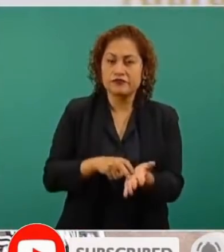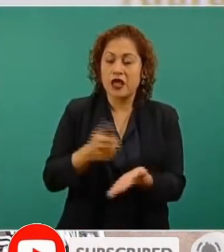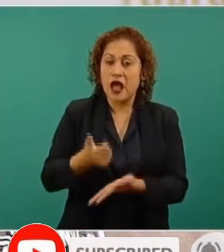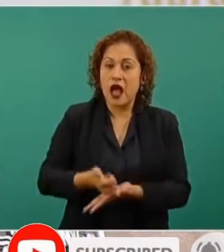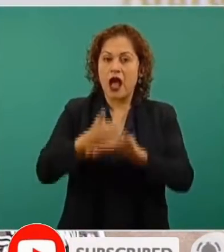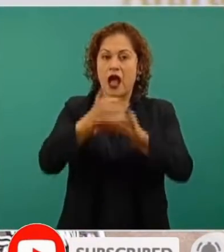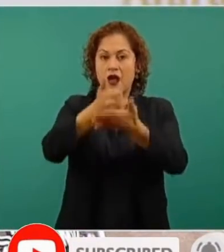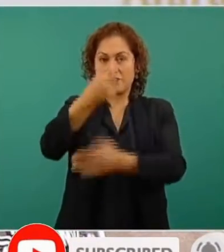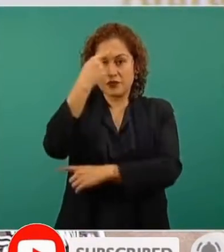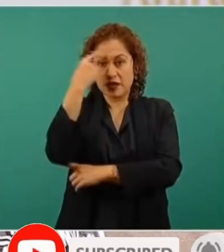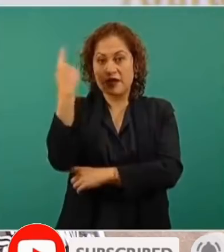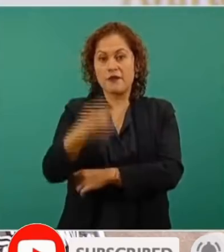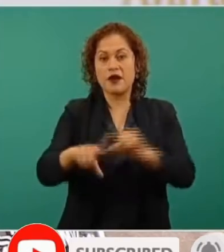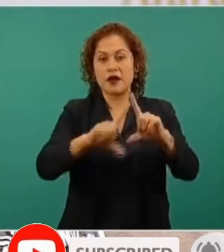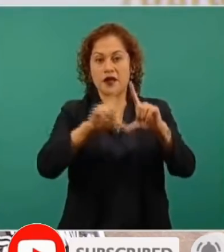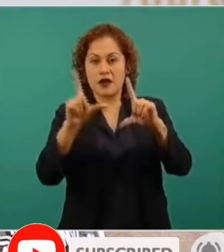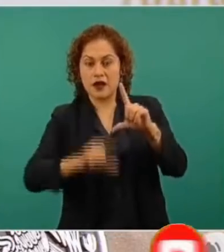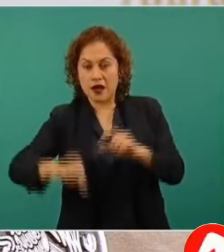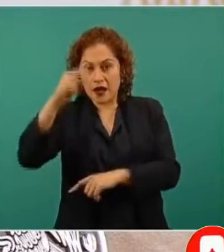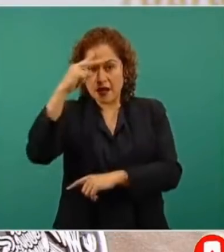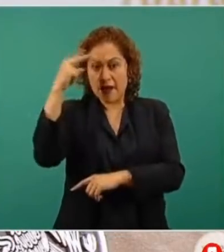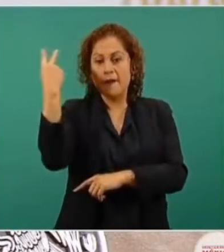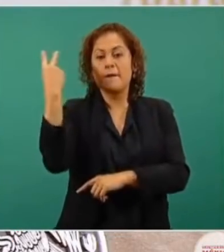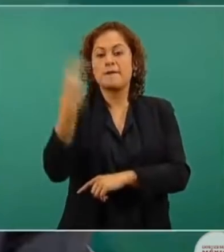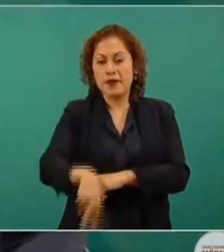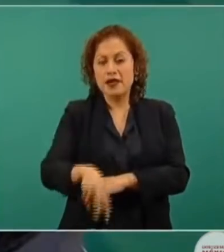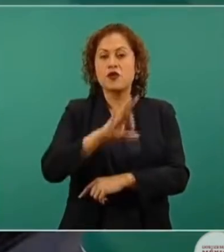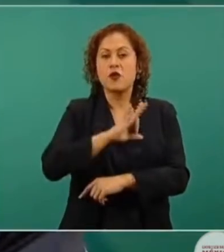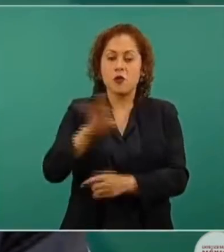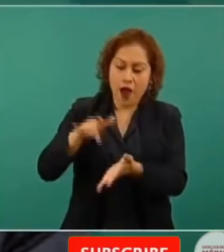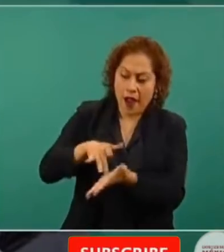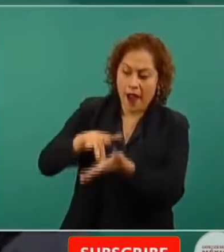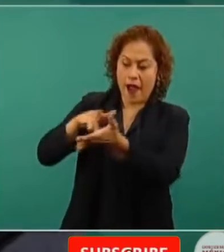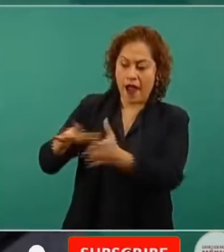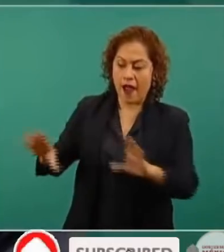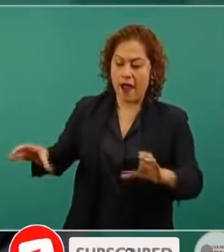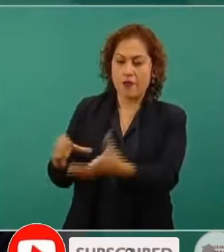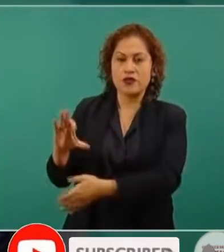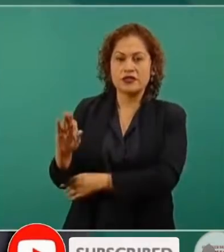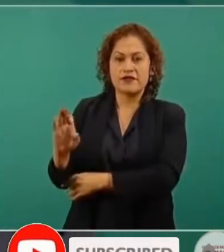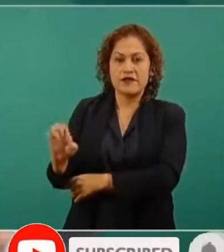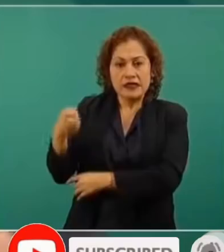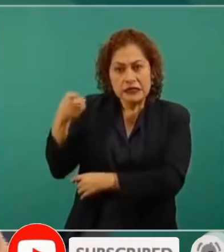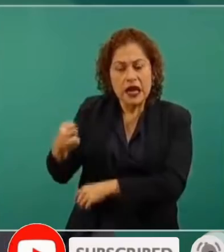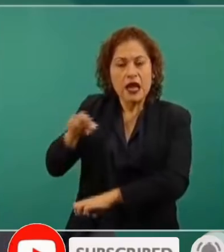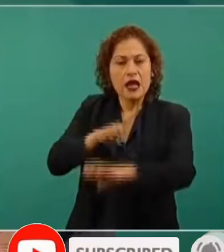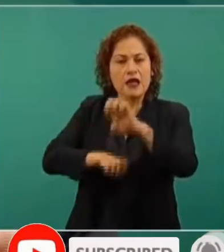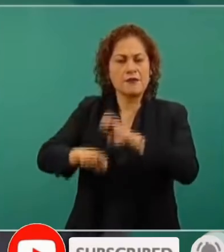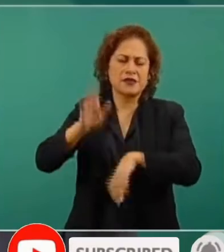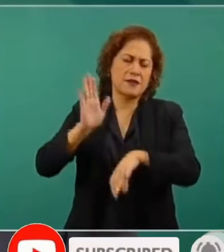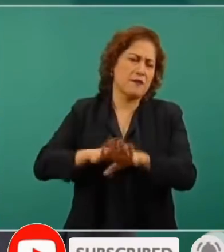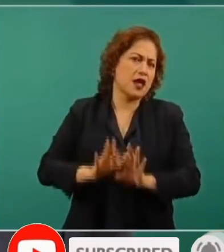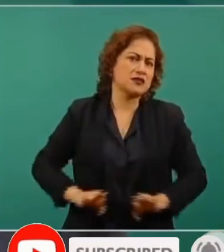el presupuesto nacional, para la destrucción de la empresa más importante de este país, que es la CFE, la que da energía a todos